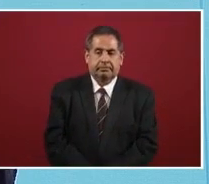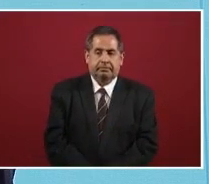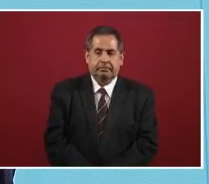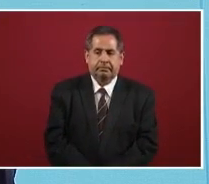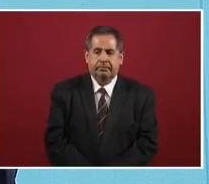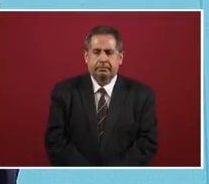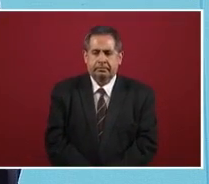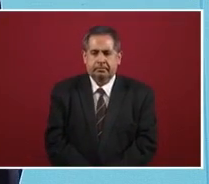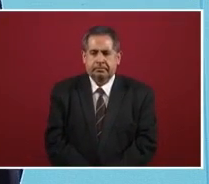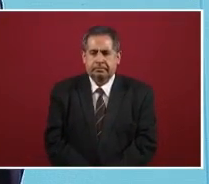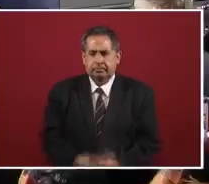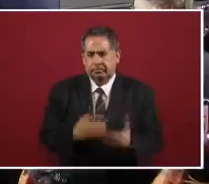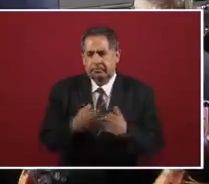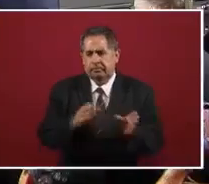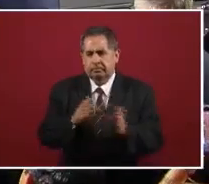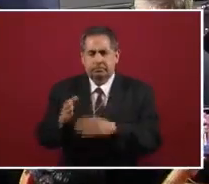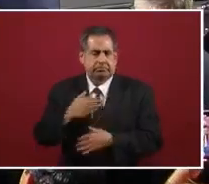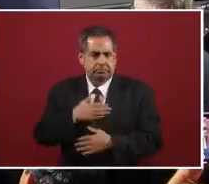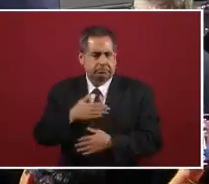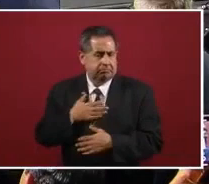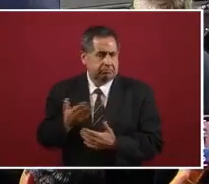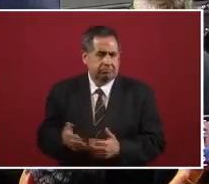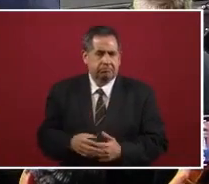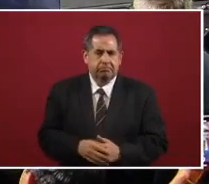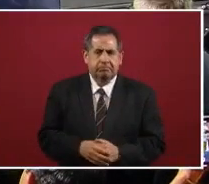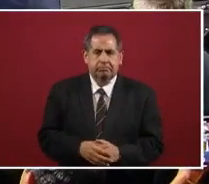Entonces, esto es lo nuestro.